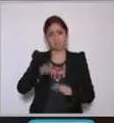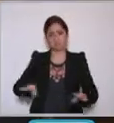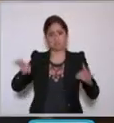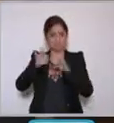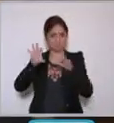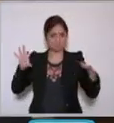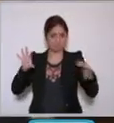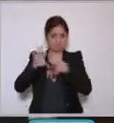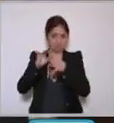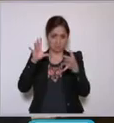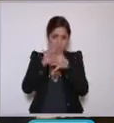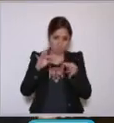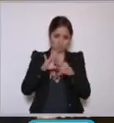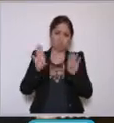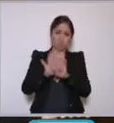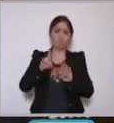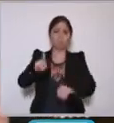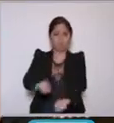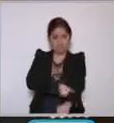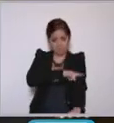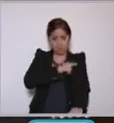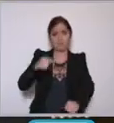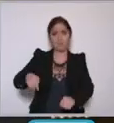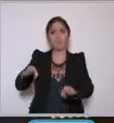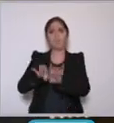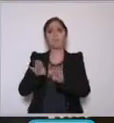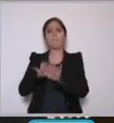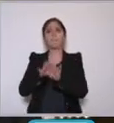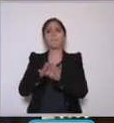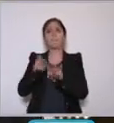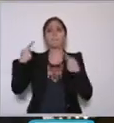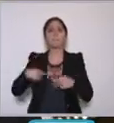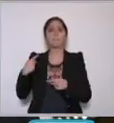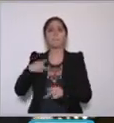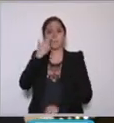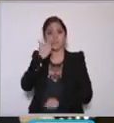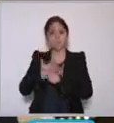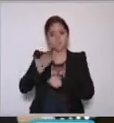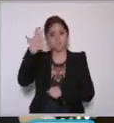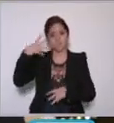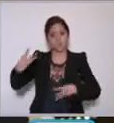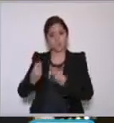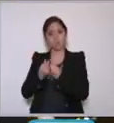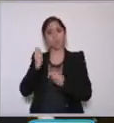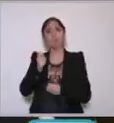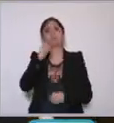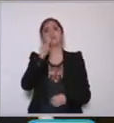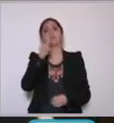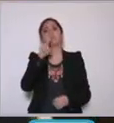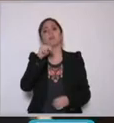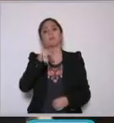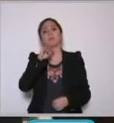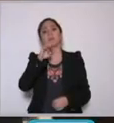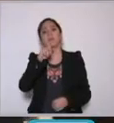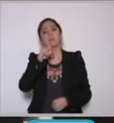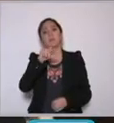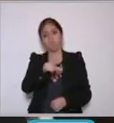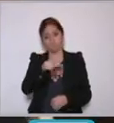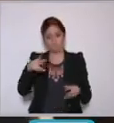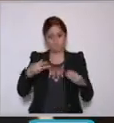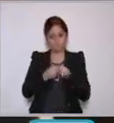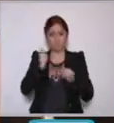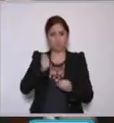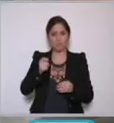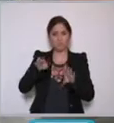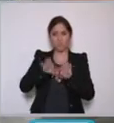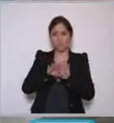de ellos un poco más extensamente porque fueron un poco como los abanderados junto con Transmetal de lo que es el movimiento del metal en México,